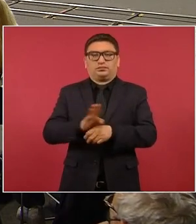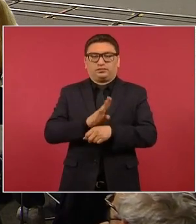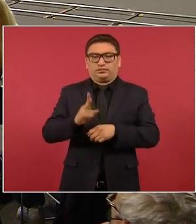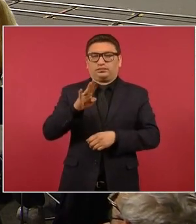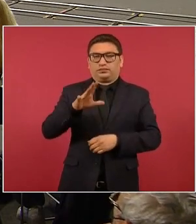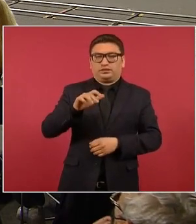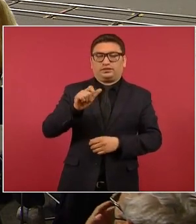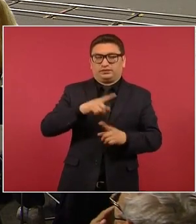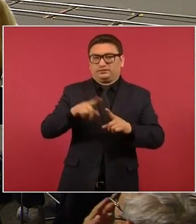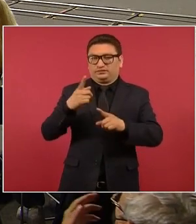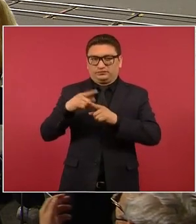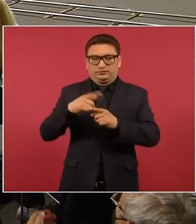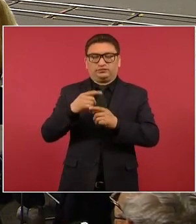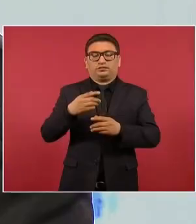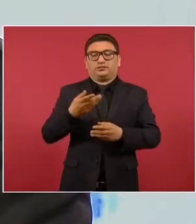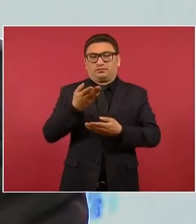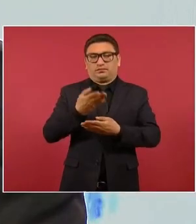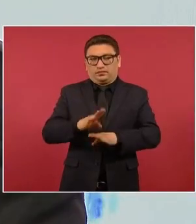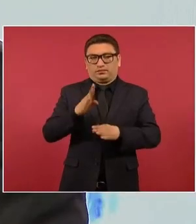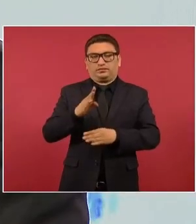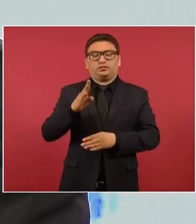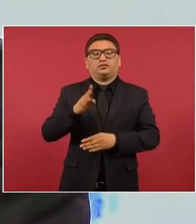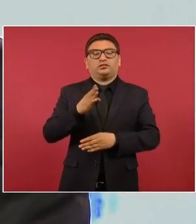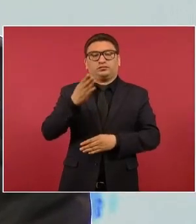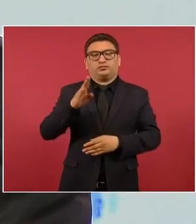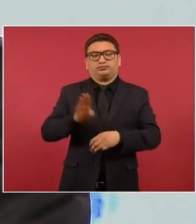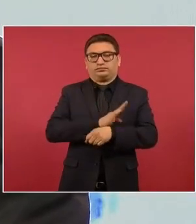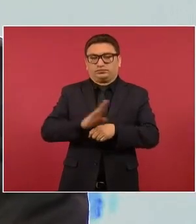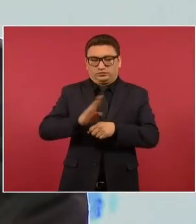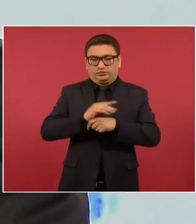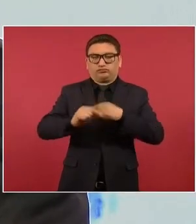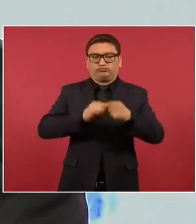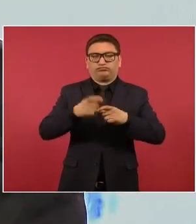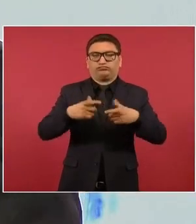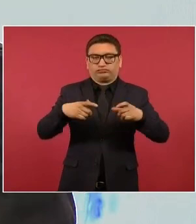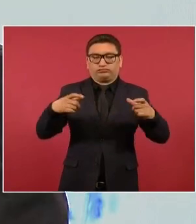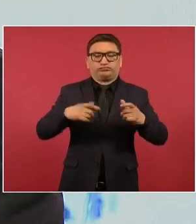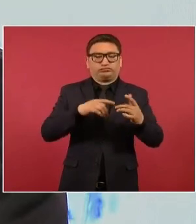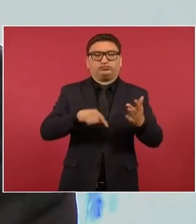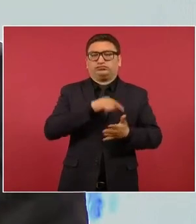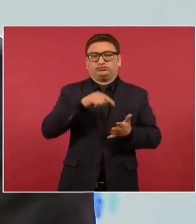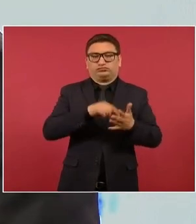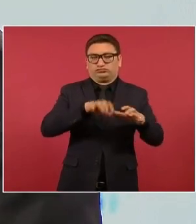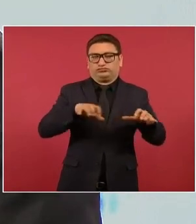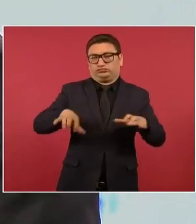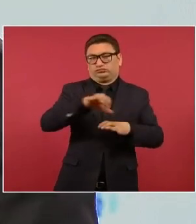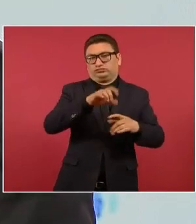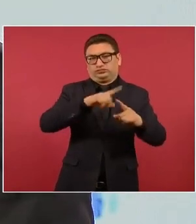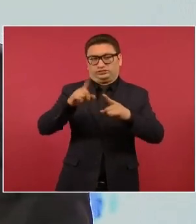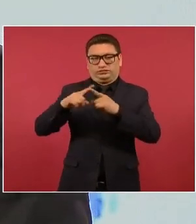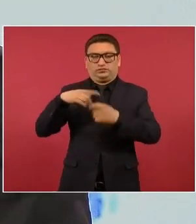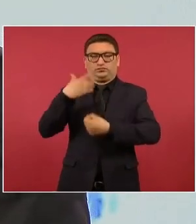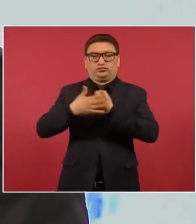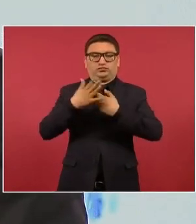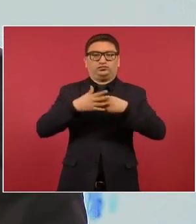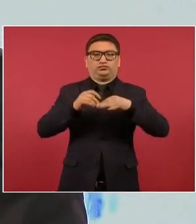para el bienestar, el Banco del Bienestar ha venido creciendo sus redes sucursales. Tenemos un plan de expansión